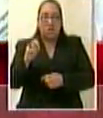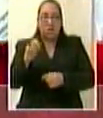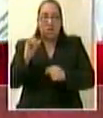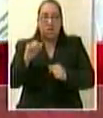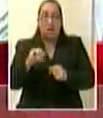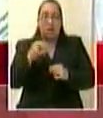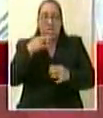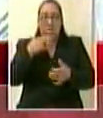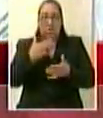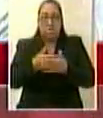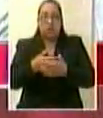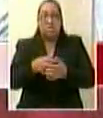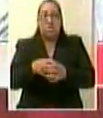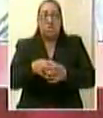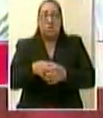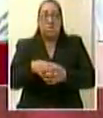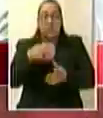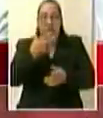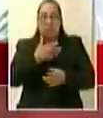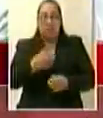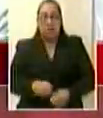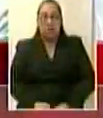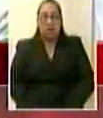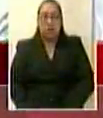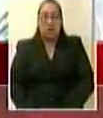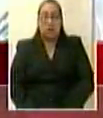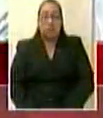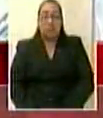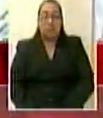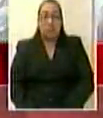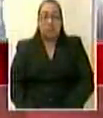quedarán eternamente agradecidos. Muchas gracias. Gracias.